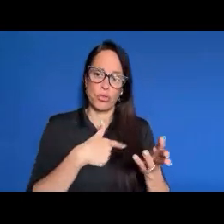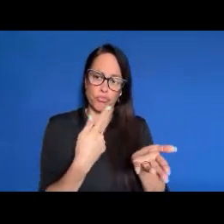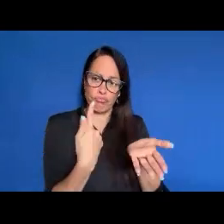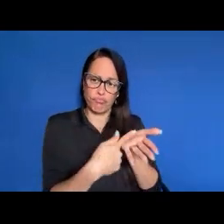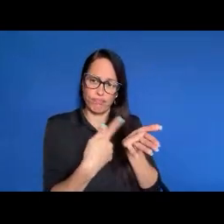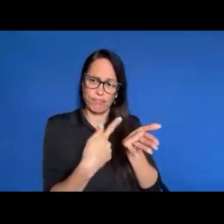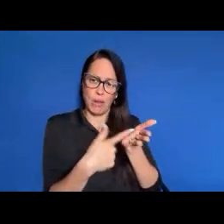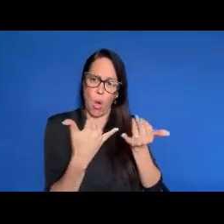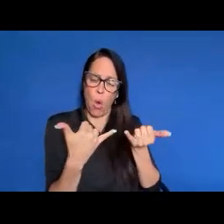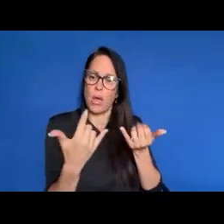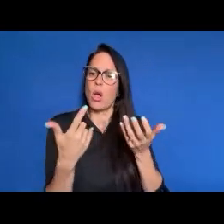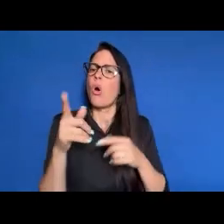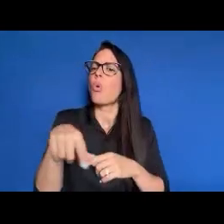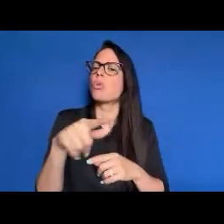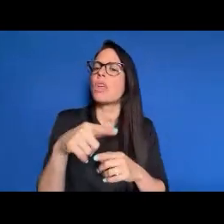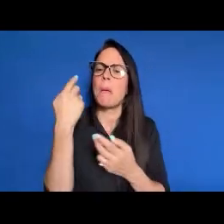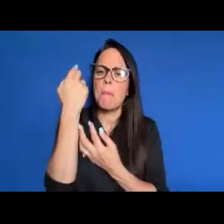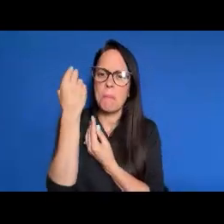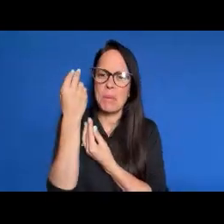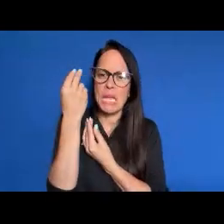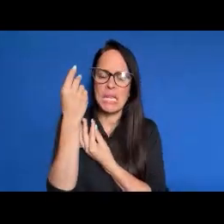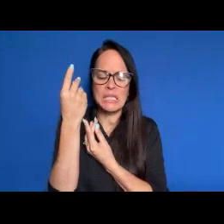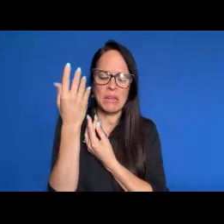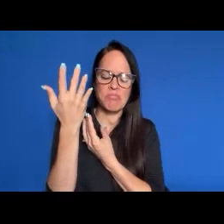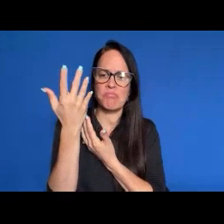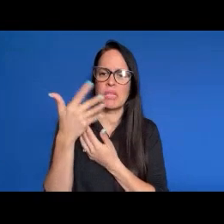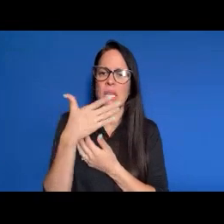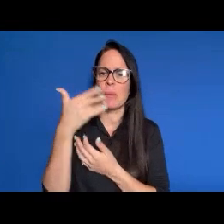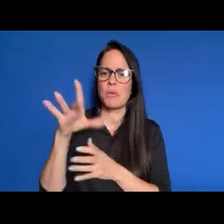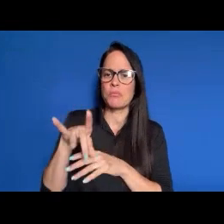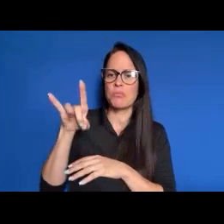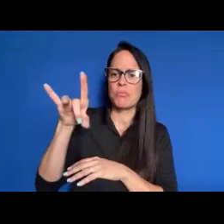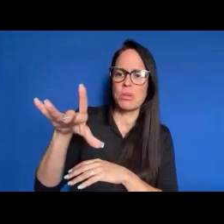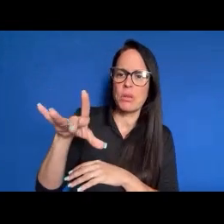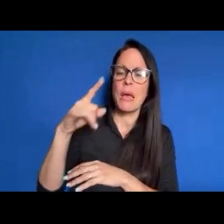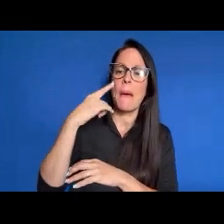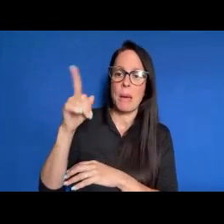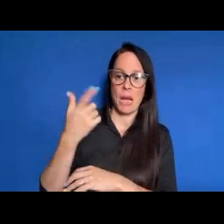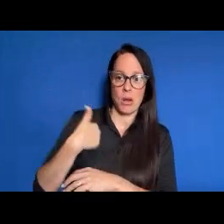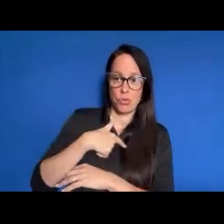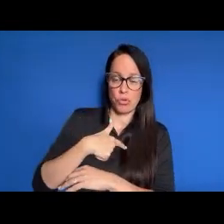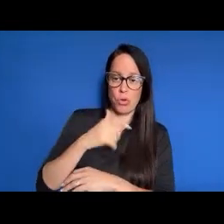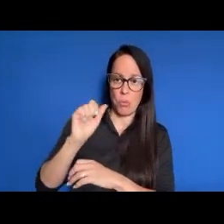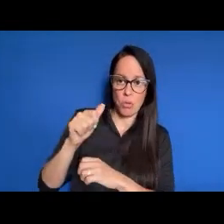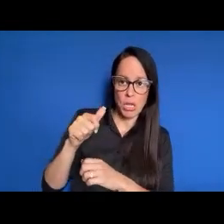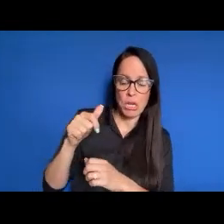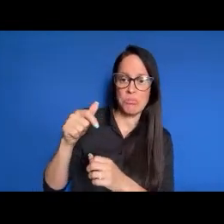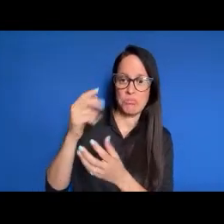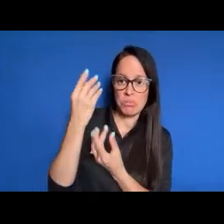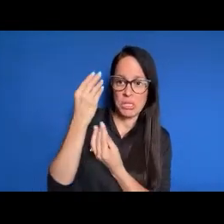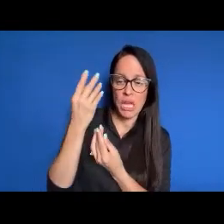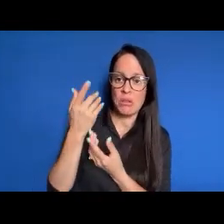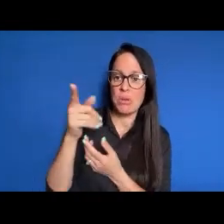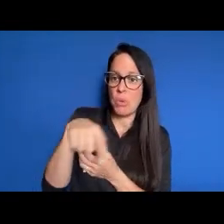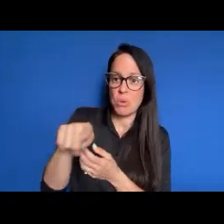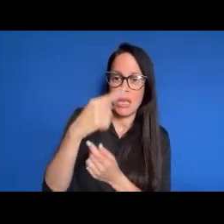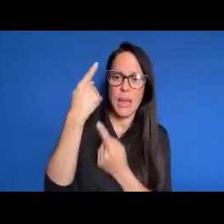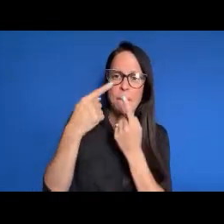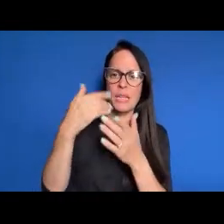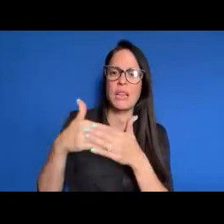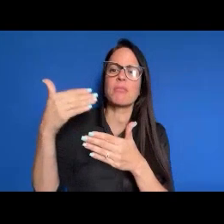recomendarían o tirarían a la mesa para que se tenga presente ahora en una segunda interacción? ¿Qué ustedes piensan a partir de lo que vieron? Esas áreas